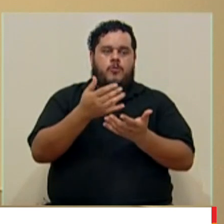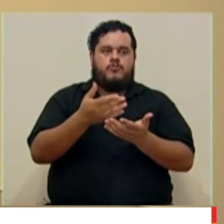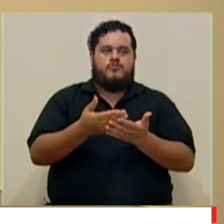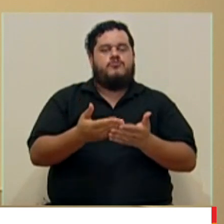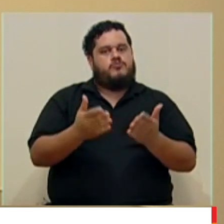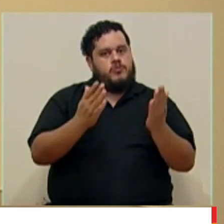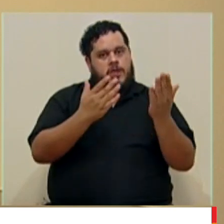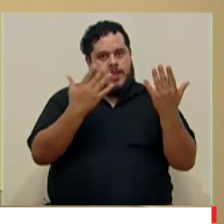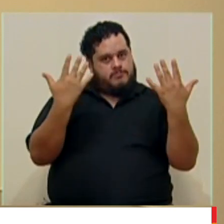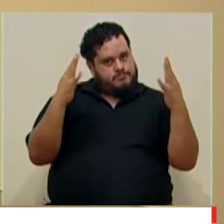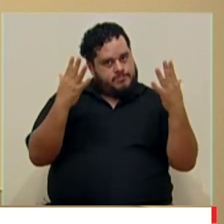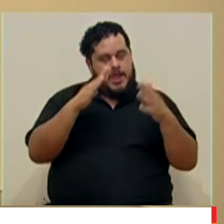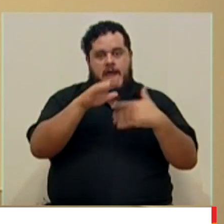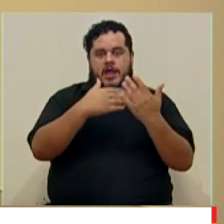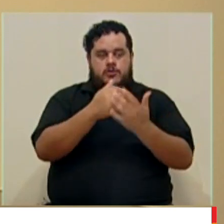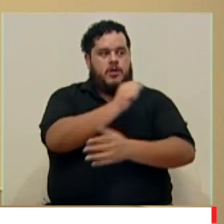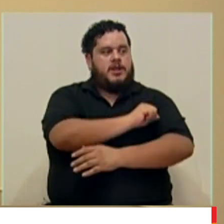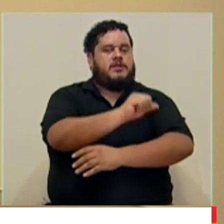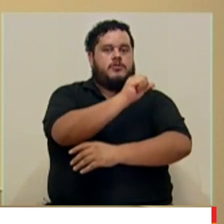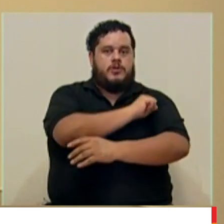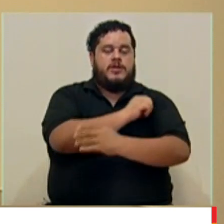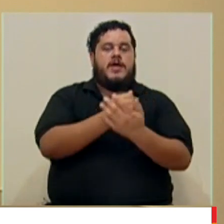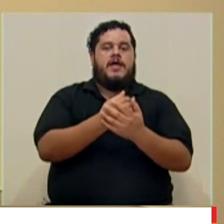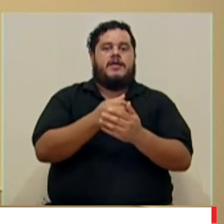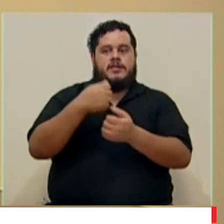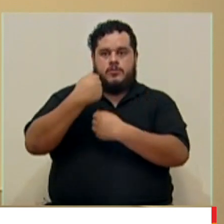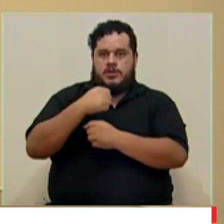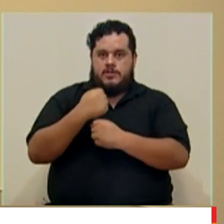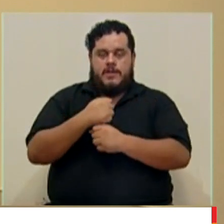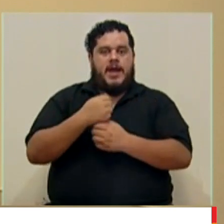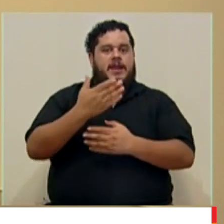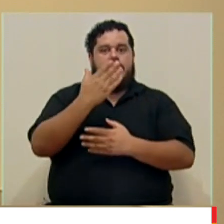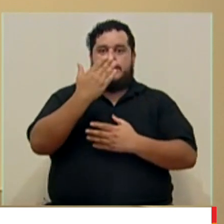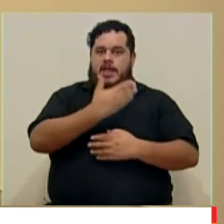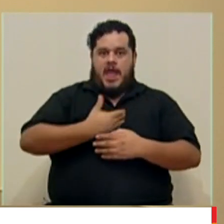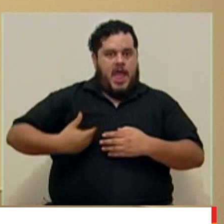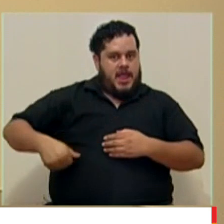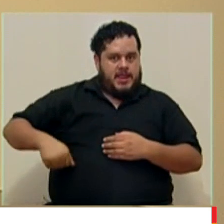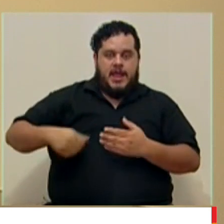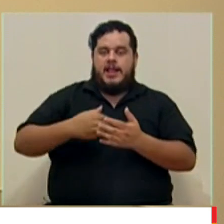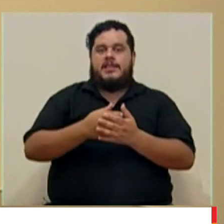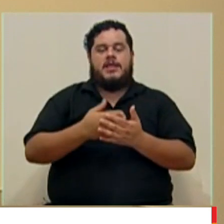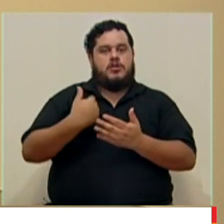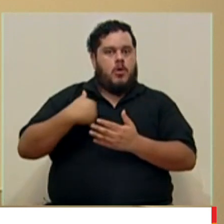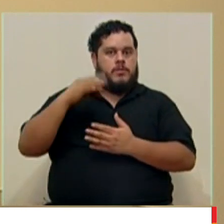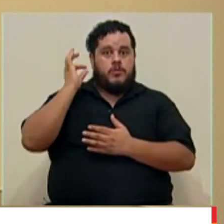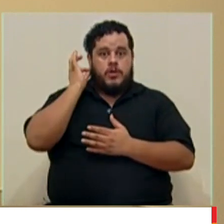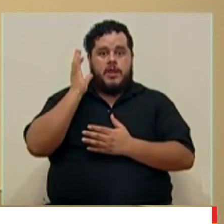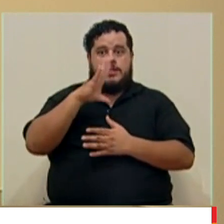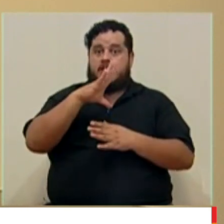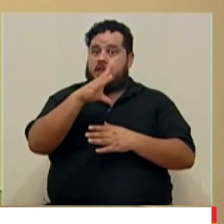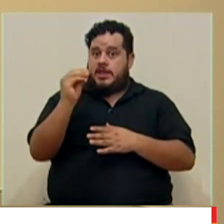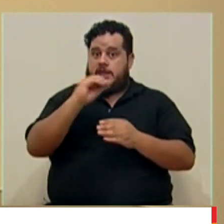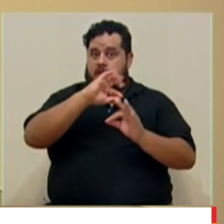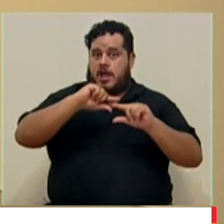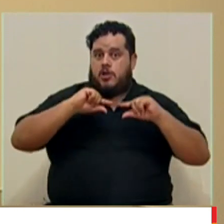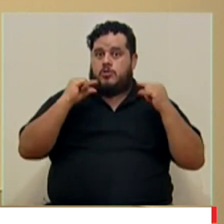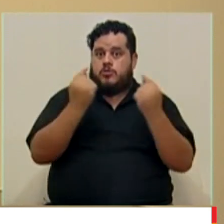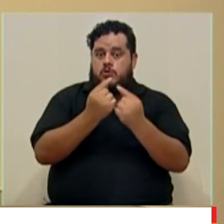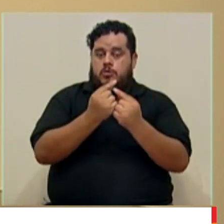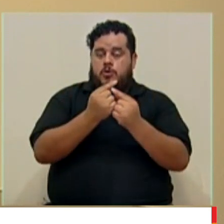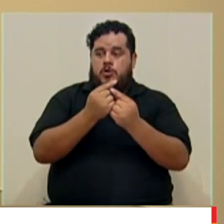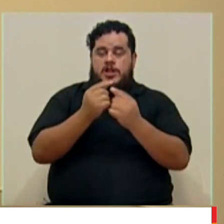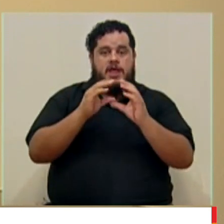todas las autoridades locales, comités municipales de emergencia, alcaldes, alcaldesas e intendentes y los grupos comunitarios que han